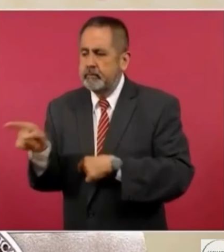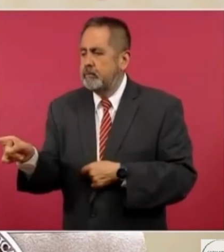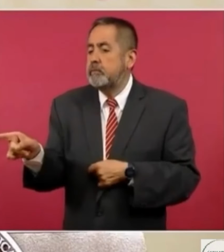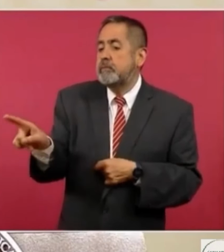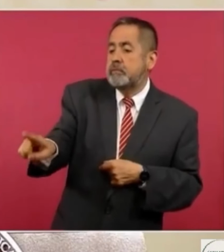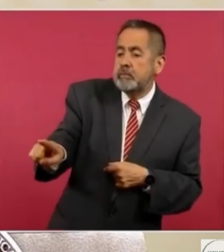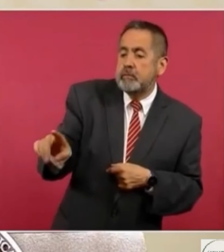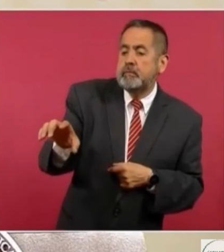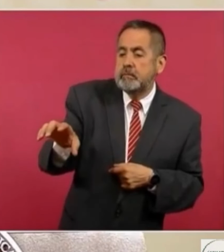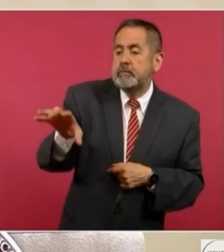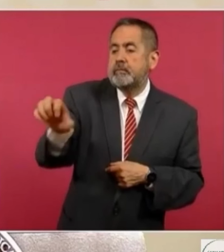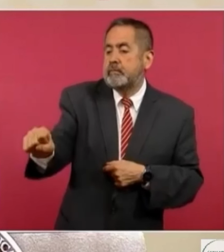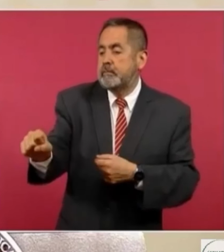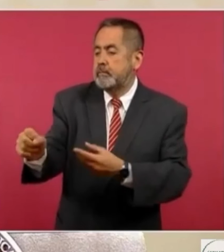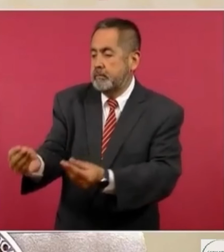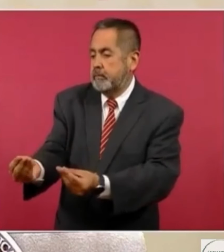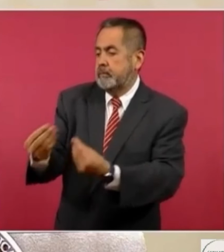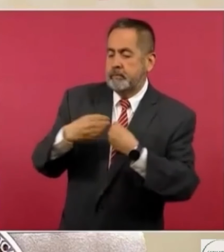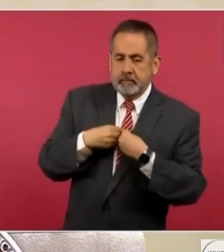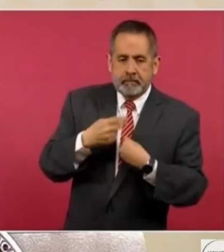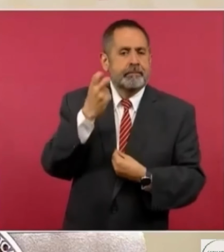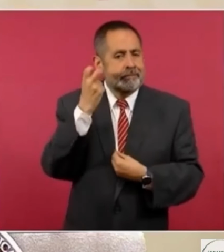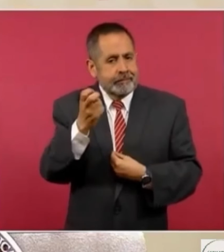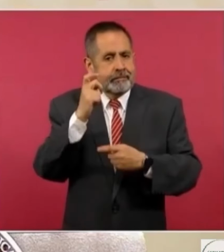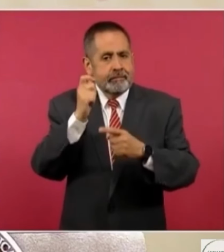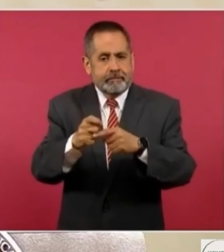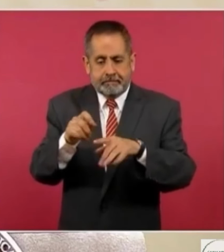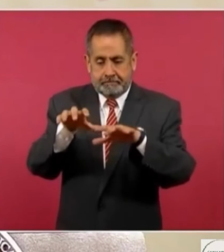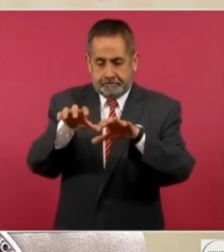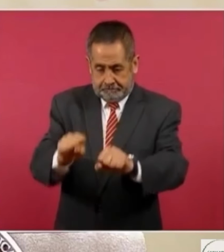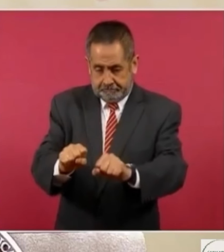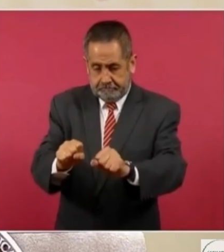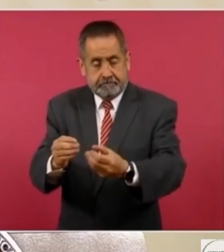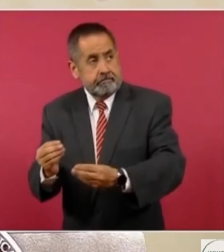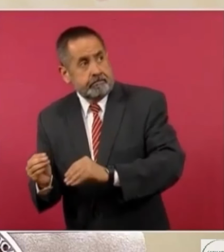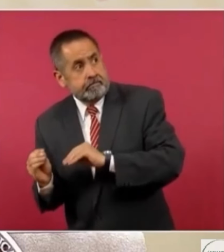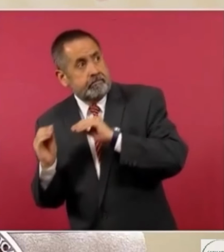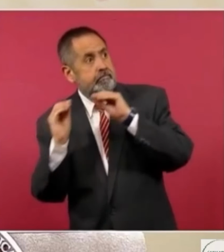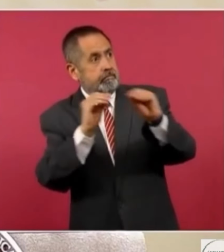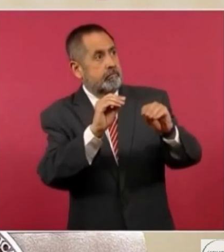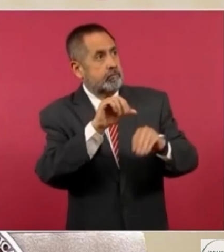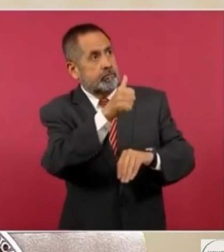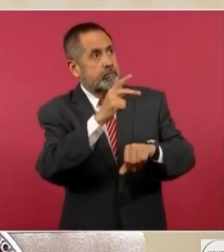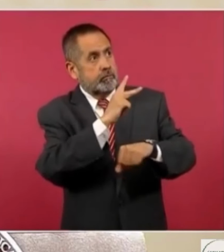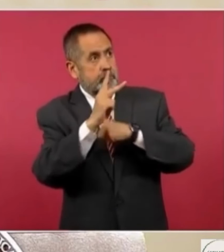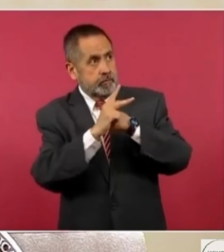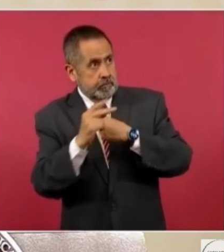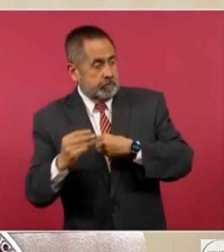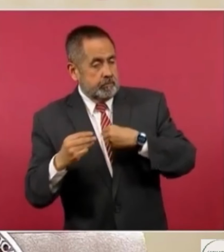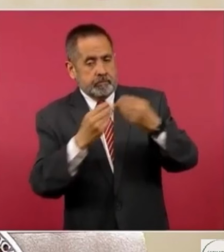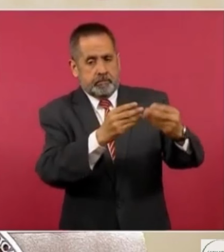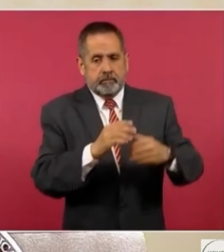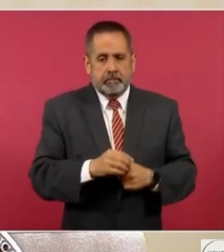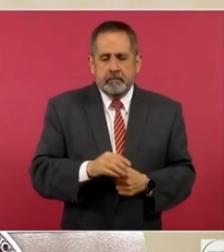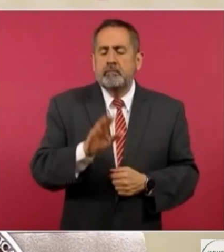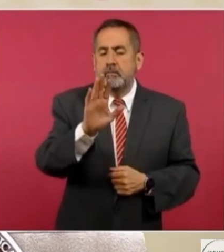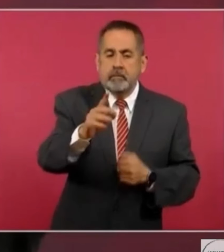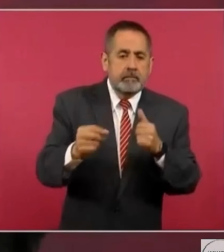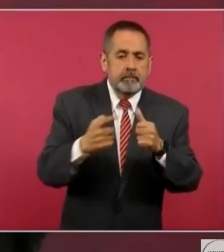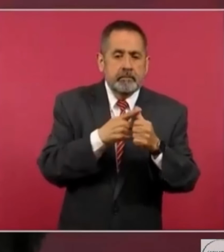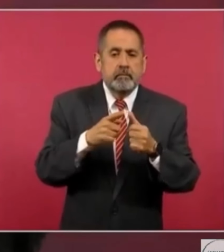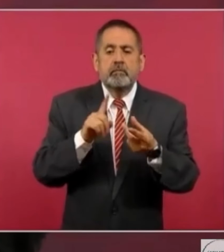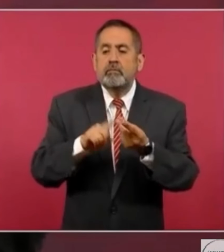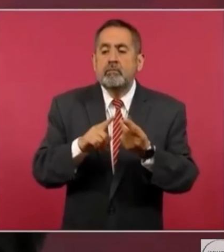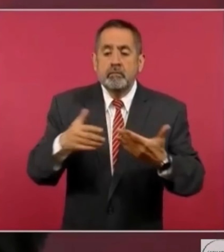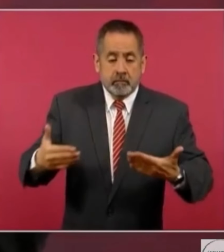eso es a lo que nos referimos cuando se habla de extraditar. Lo primero que hay que hacer es ver la ciudadanía de la persona, si